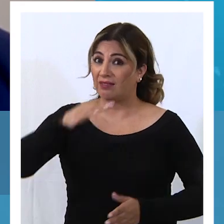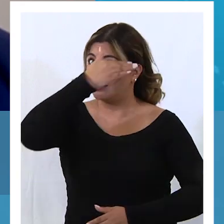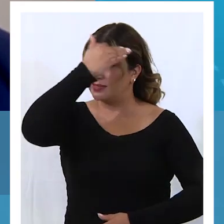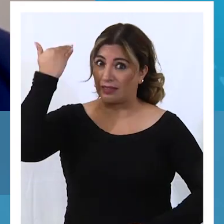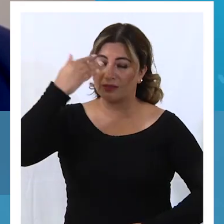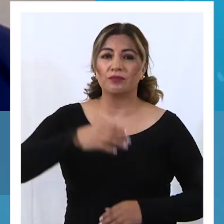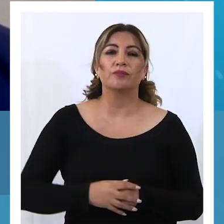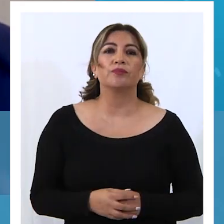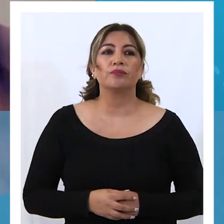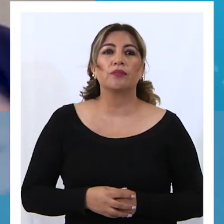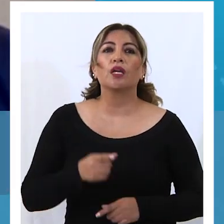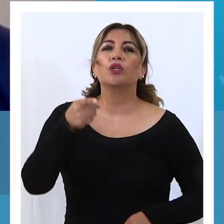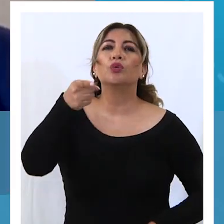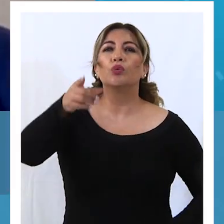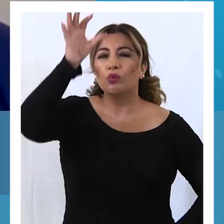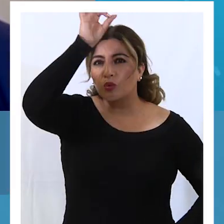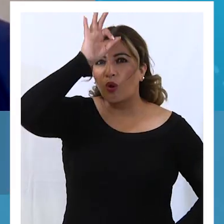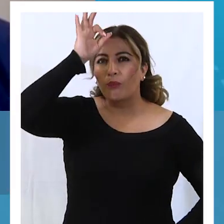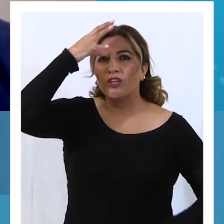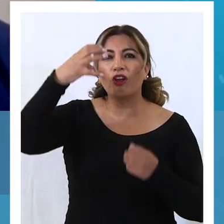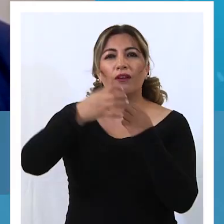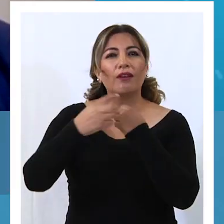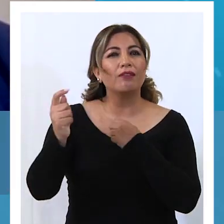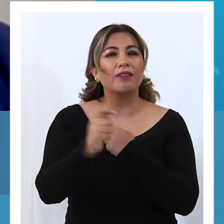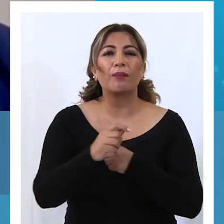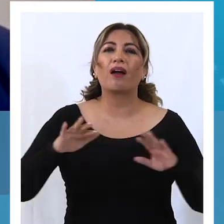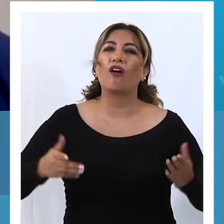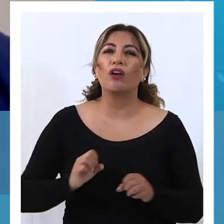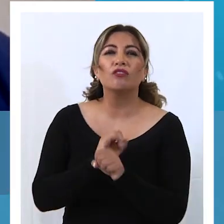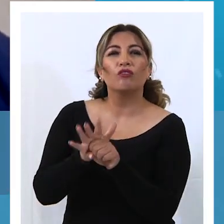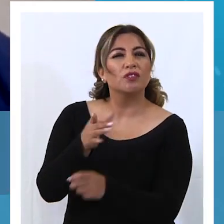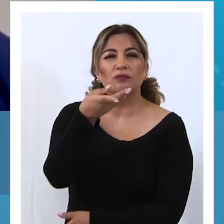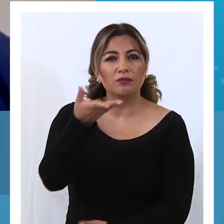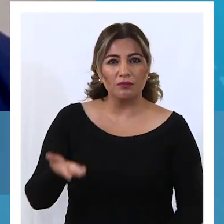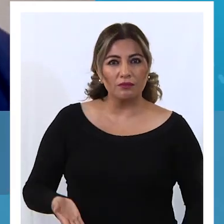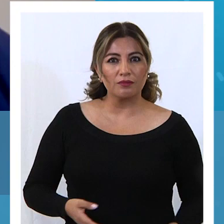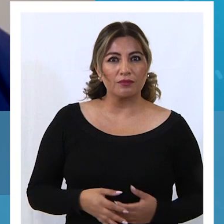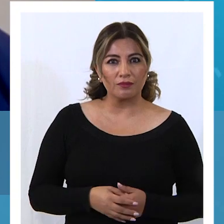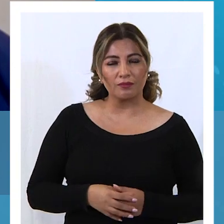esto. Ujú. ¿Cuál es tu visión de lo que pasa en Tarapacá en este momento con el COVID?